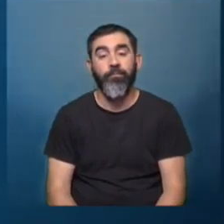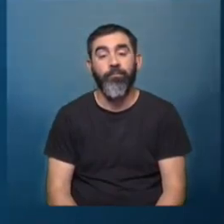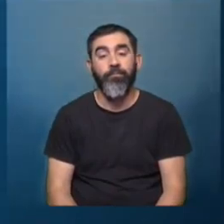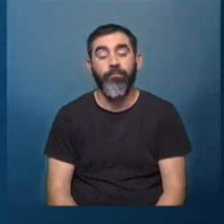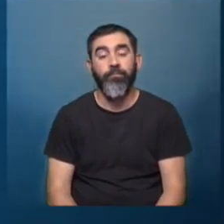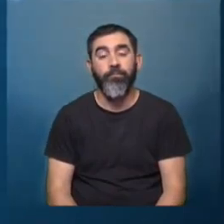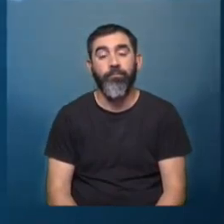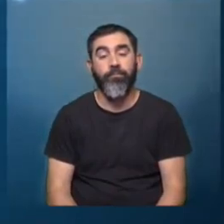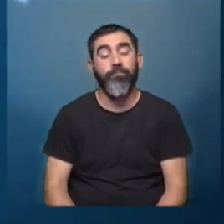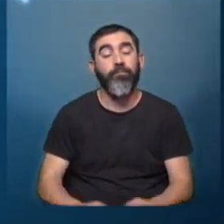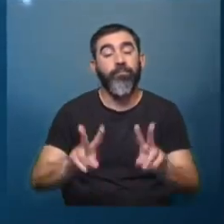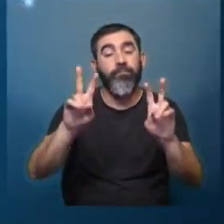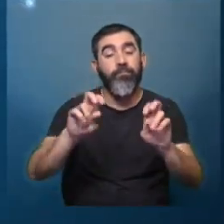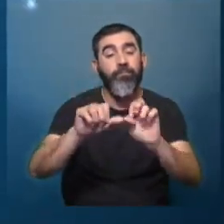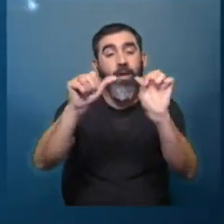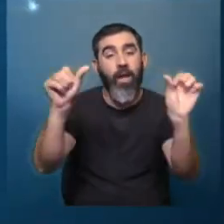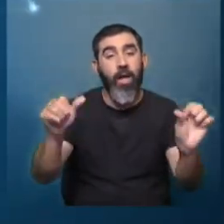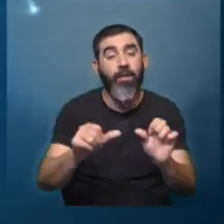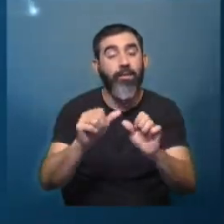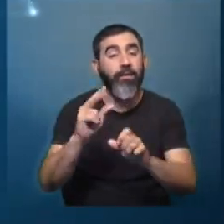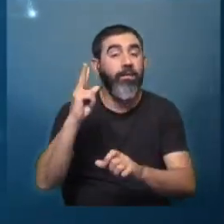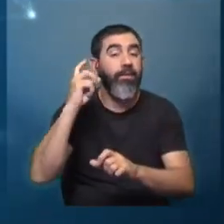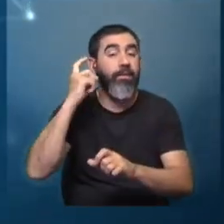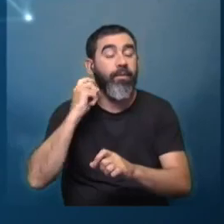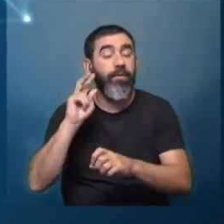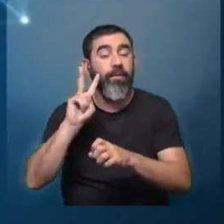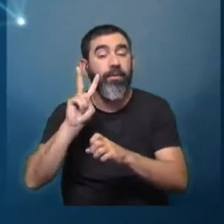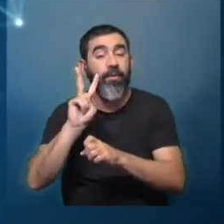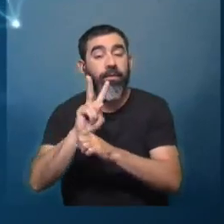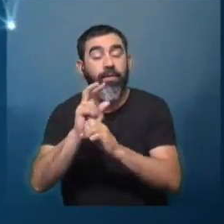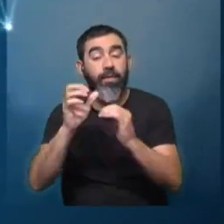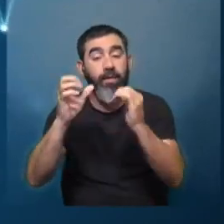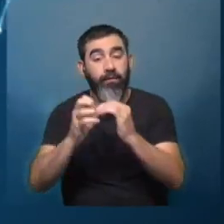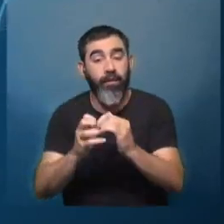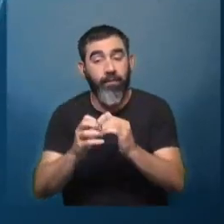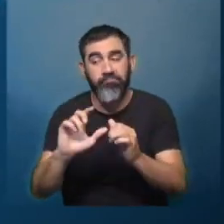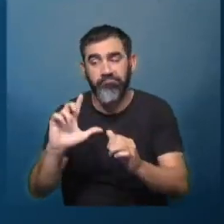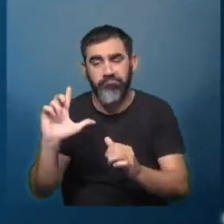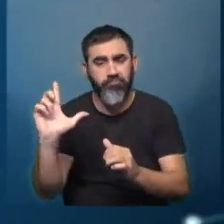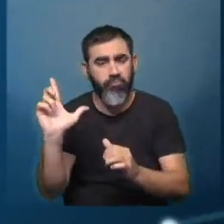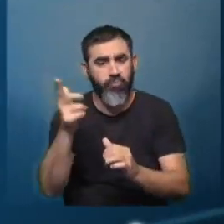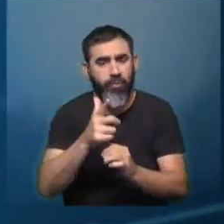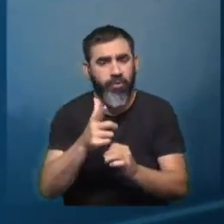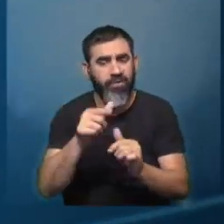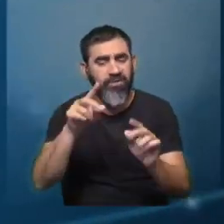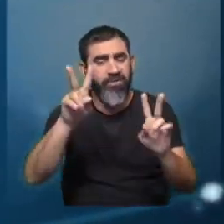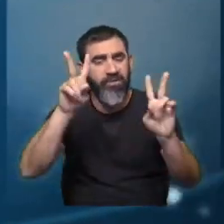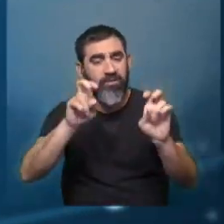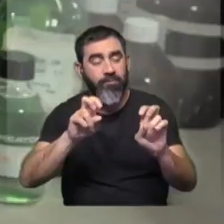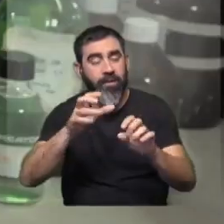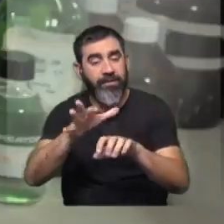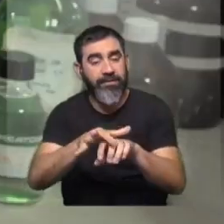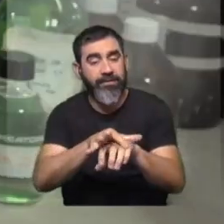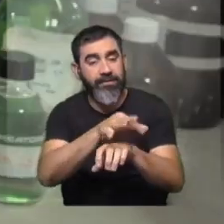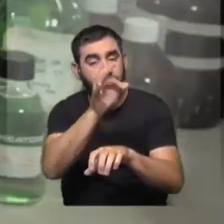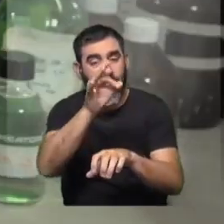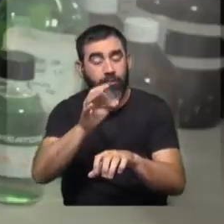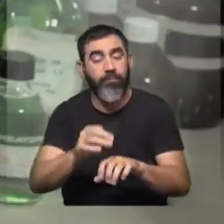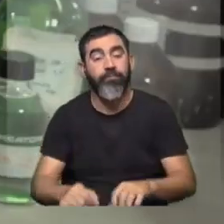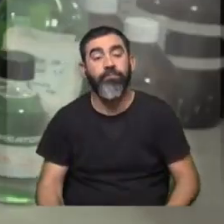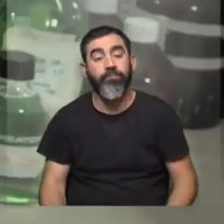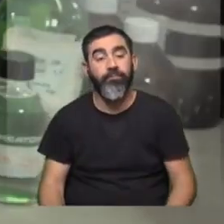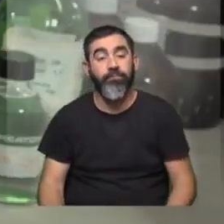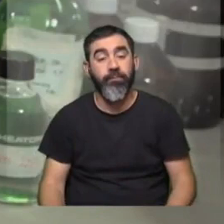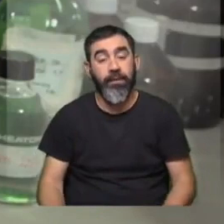Con respecto a la actividad neuroprotectora, no encontramos que los compuestos tuvieran este efecto sobre las células. Hay que aclarar que es